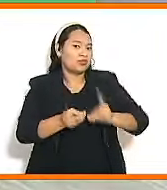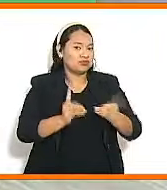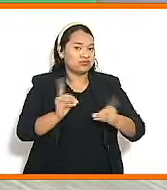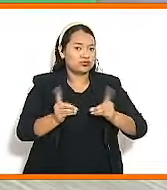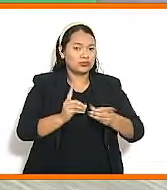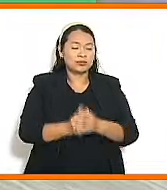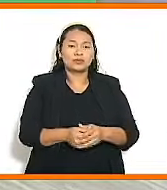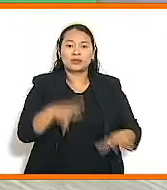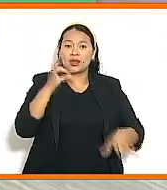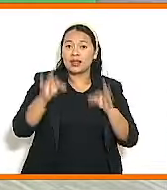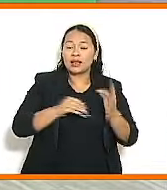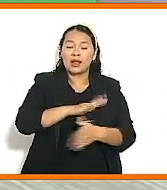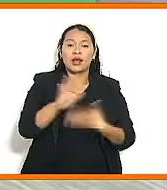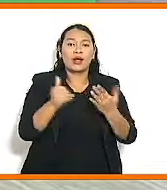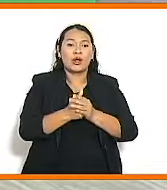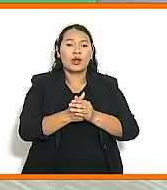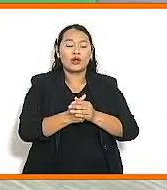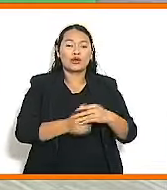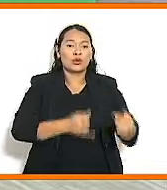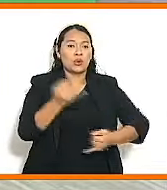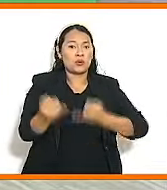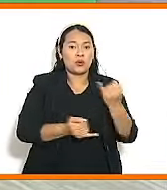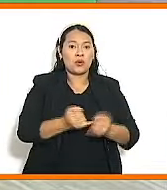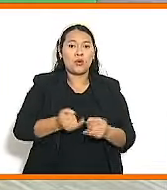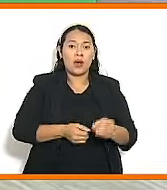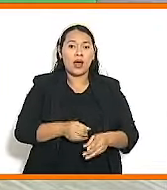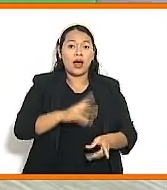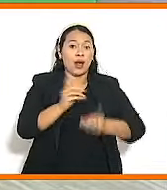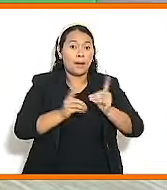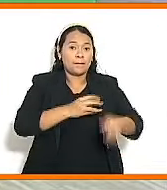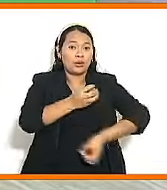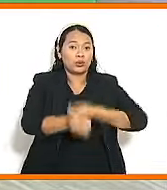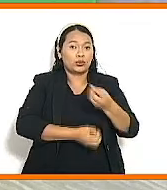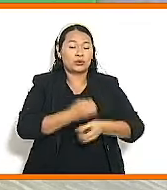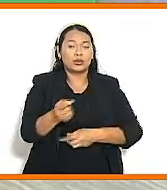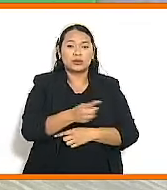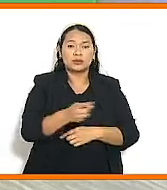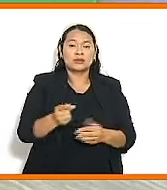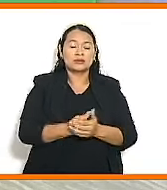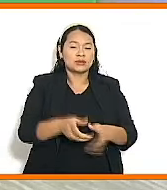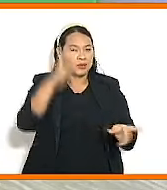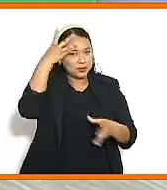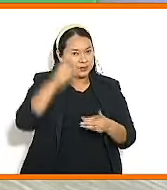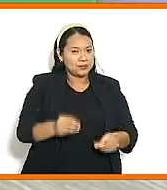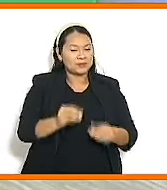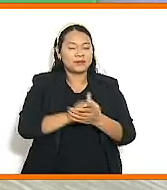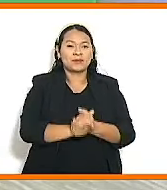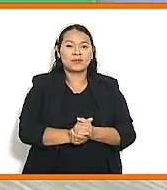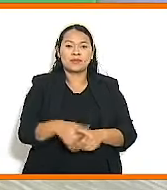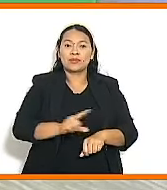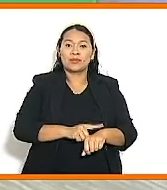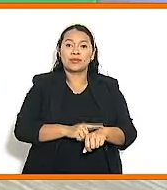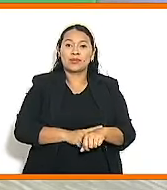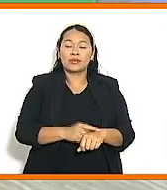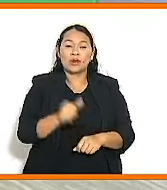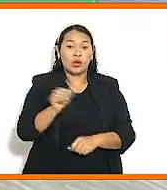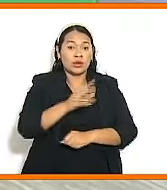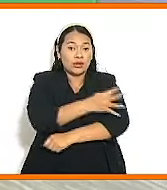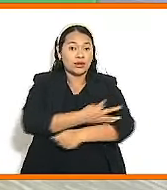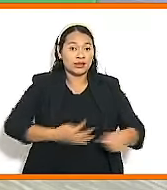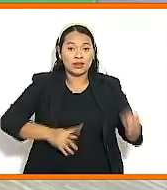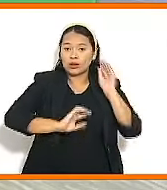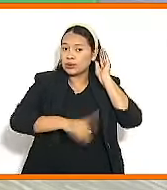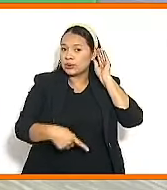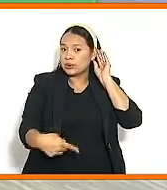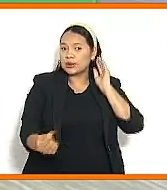invito a realizar tus apuestas deportivas en Apostemos, tu casa de apuestas deportivas. Y si en esta tarde sos jugador para diaria, te deseo